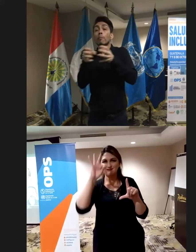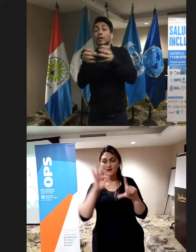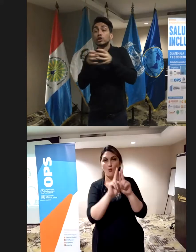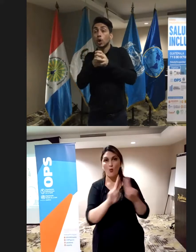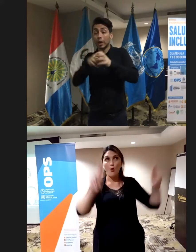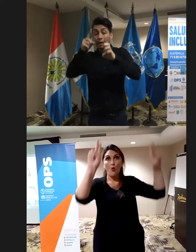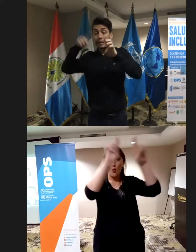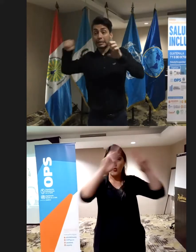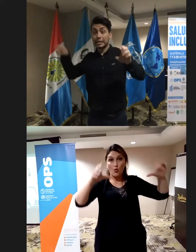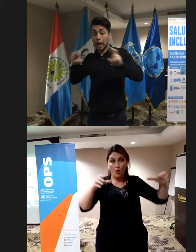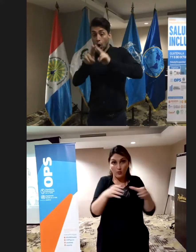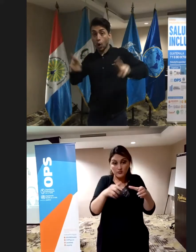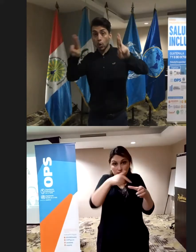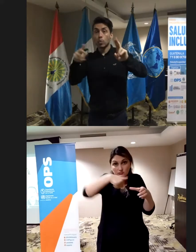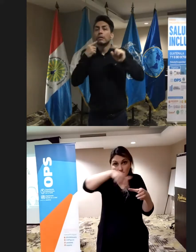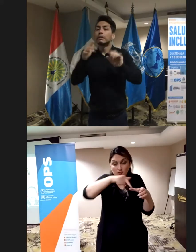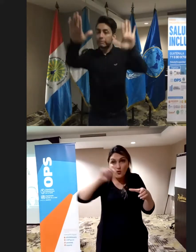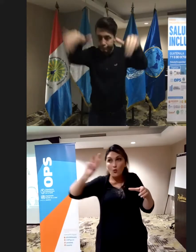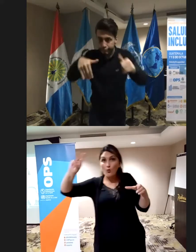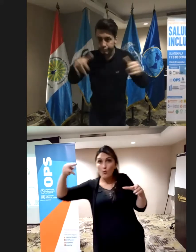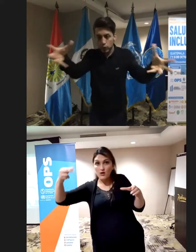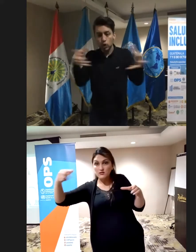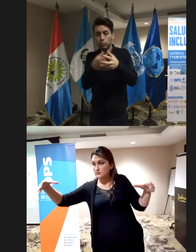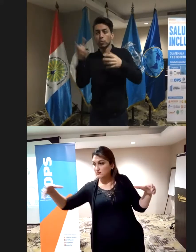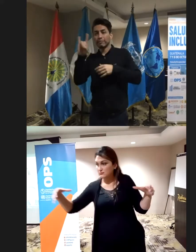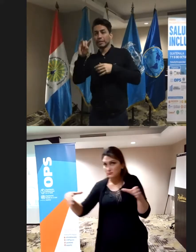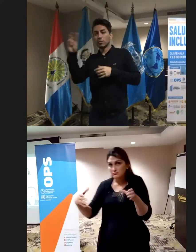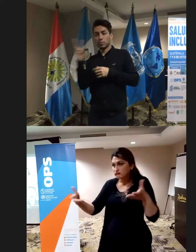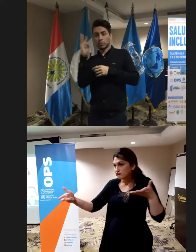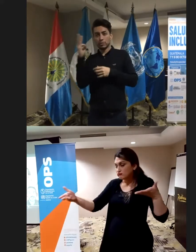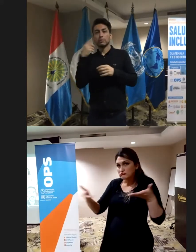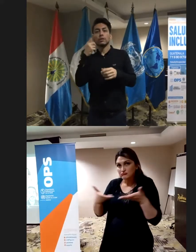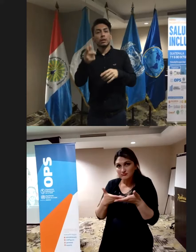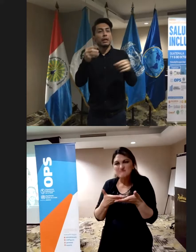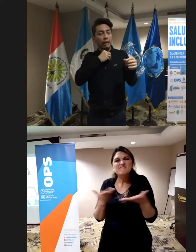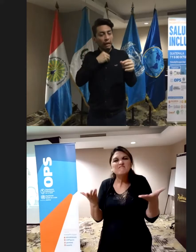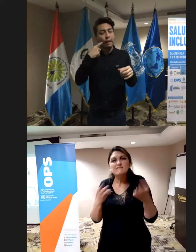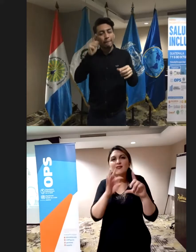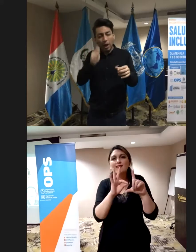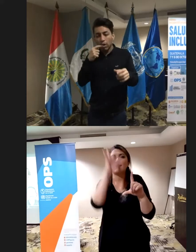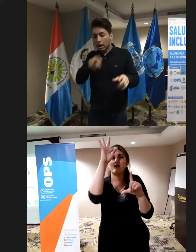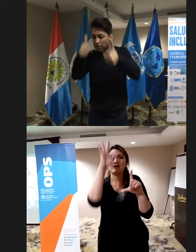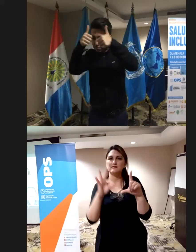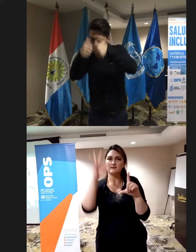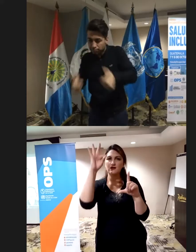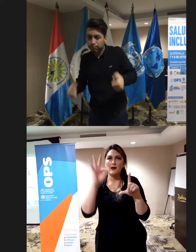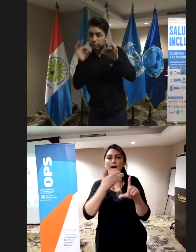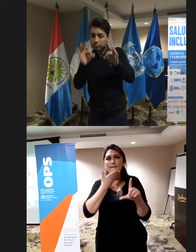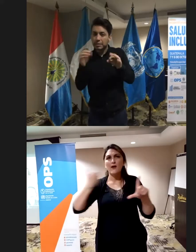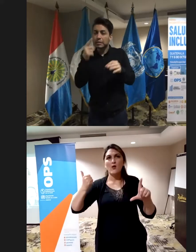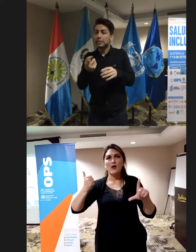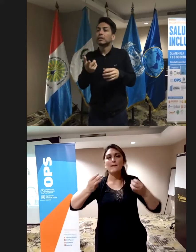este grupo de Washington, eso para mejorar la recogida, el análisis y el uso de los